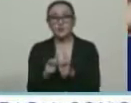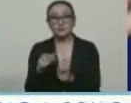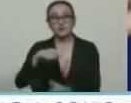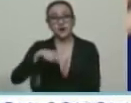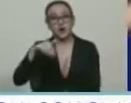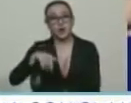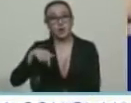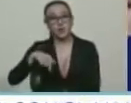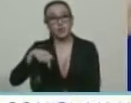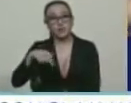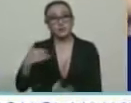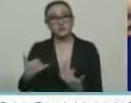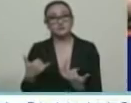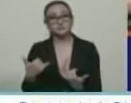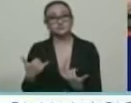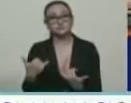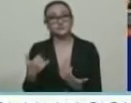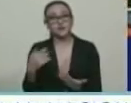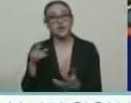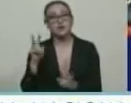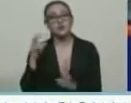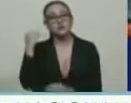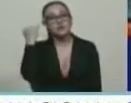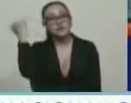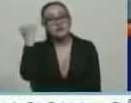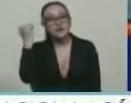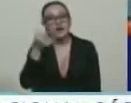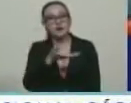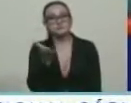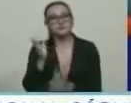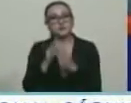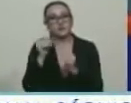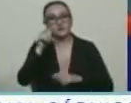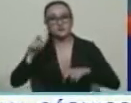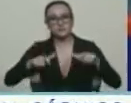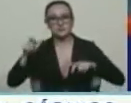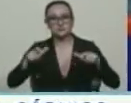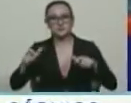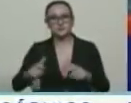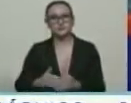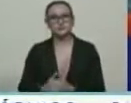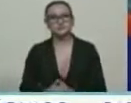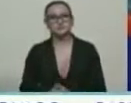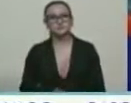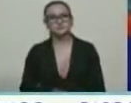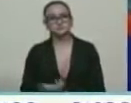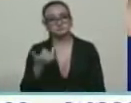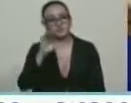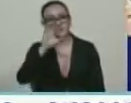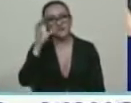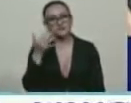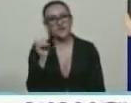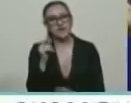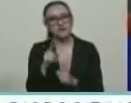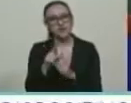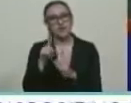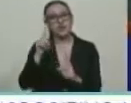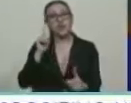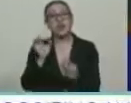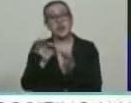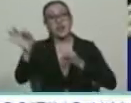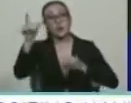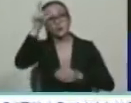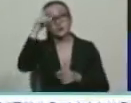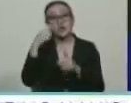creo que inspire a nuevos pensamientos e ideas. Entre nuestros países existe una distancia geográfica,